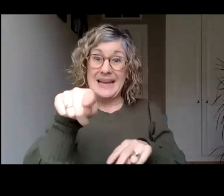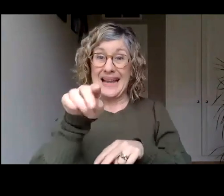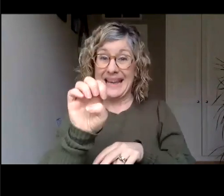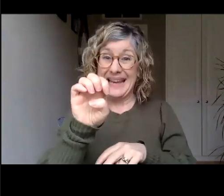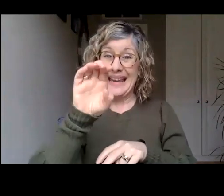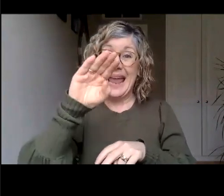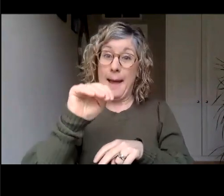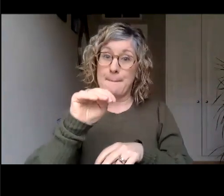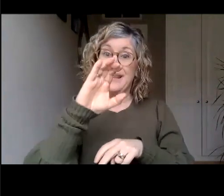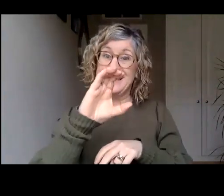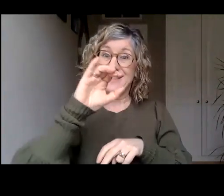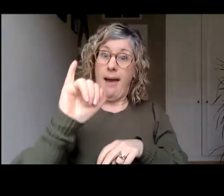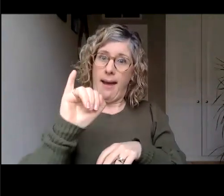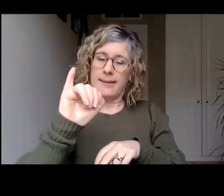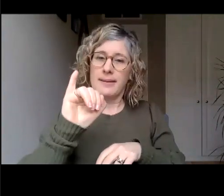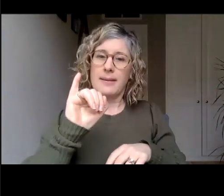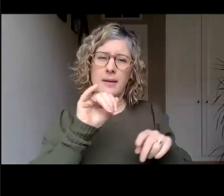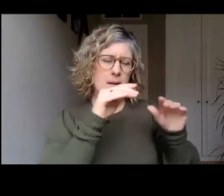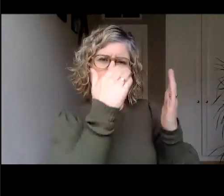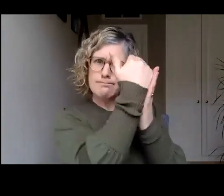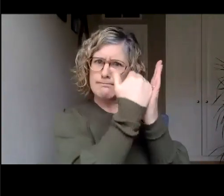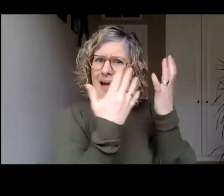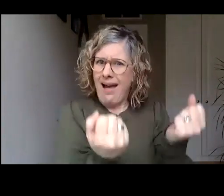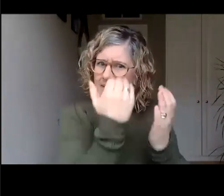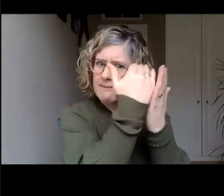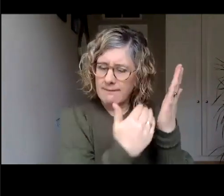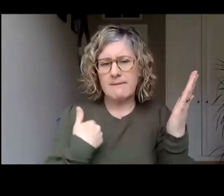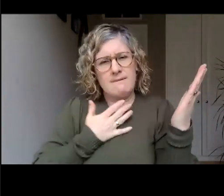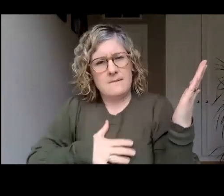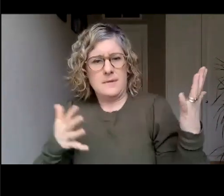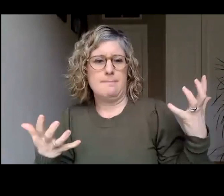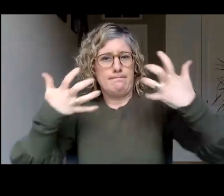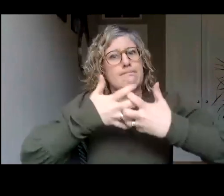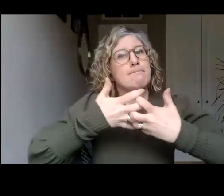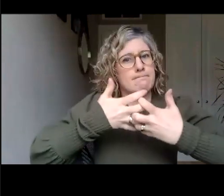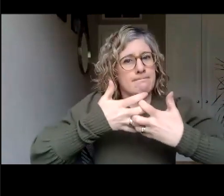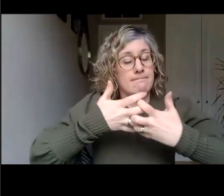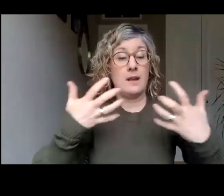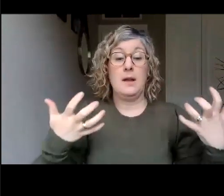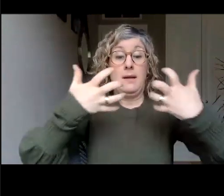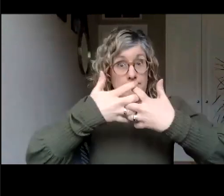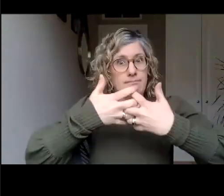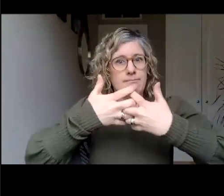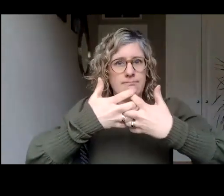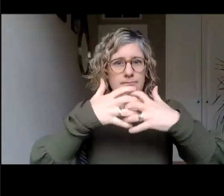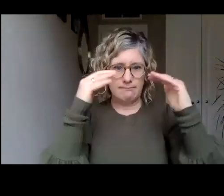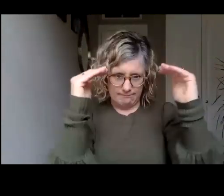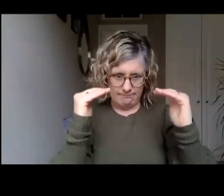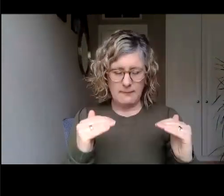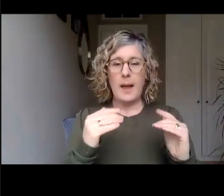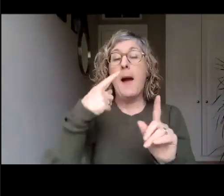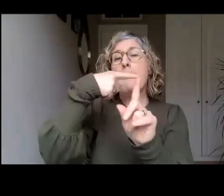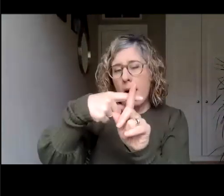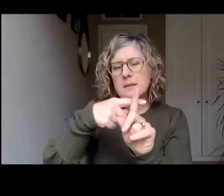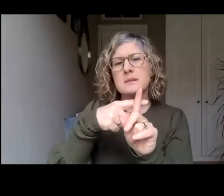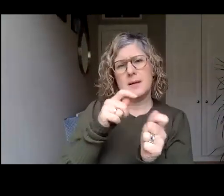Brevemente, aquí les comparto el borrador del plan de estudios, tal y como está hoy por hoy.